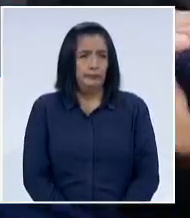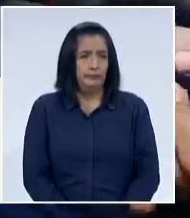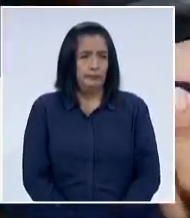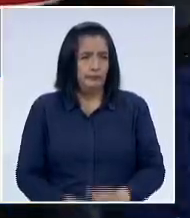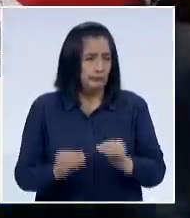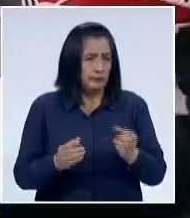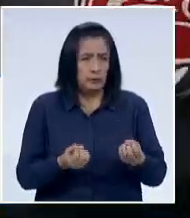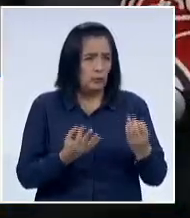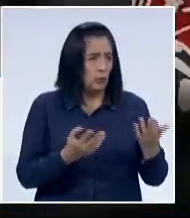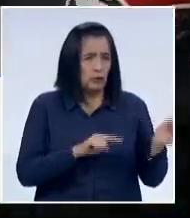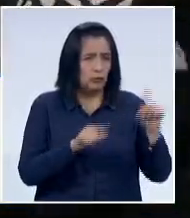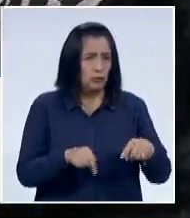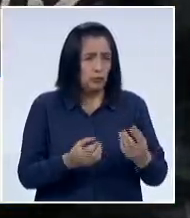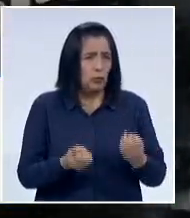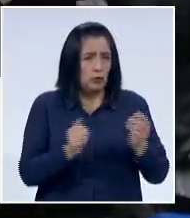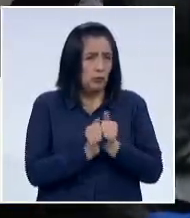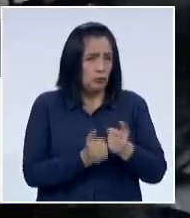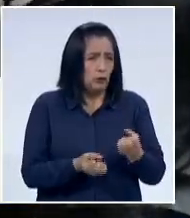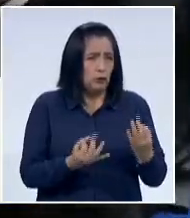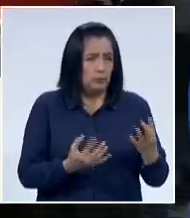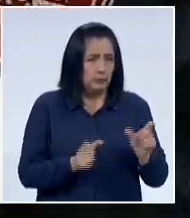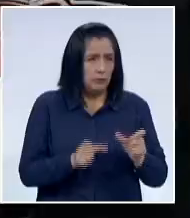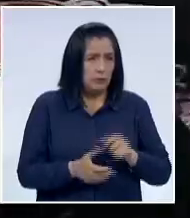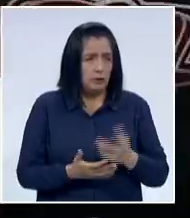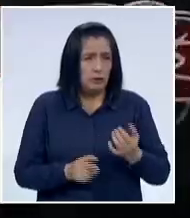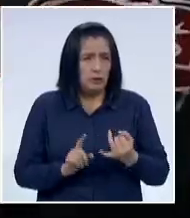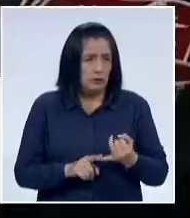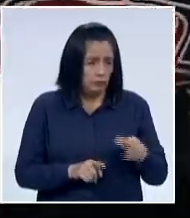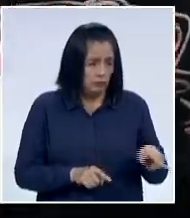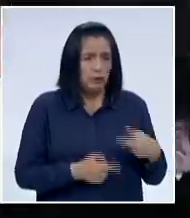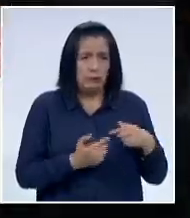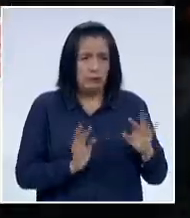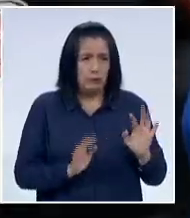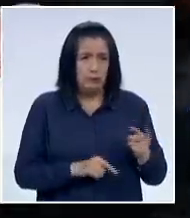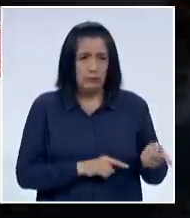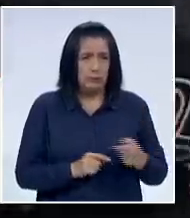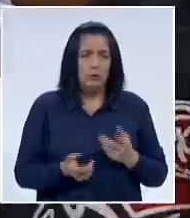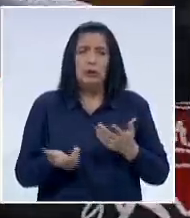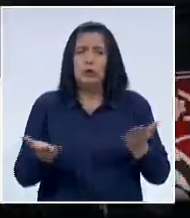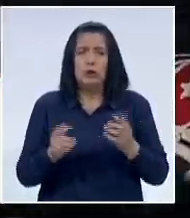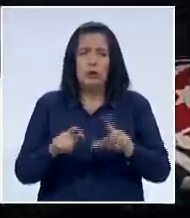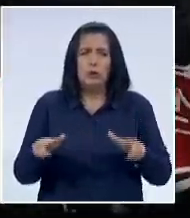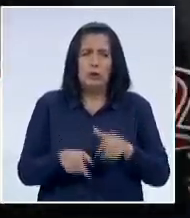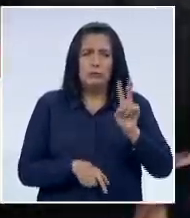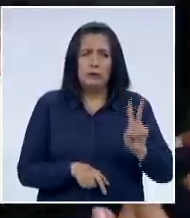¿Con cuántos has venido? ¿Con tu hijito? Con el lama. ¿Con tu hijito? Sí. ¿Desde qué parte viene usted de la